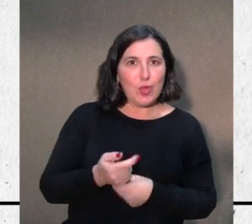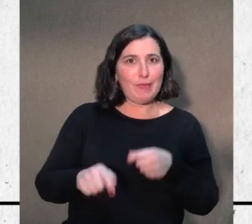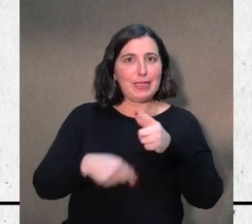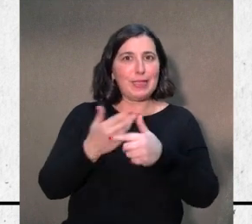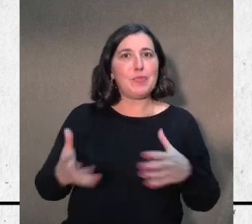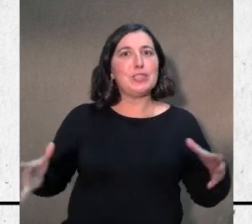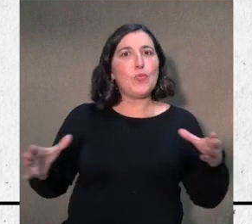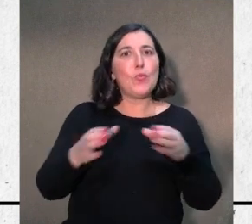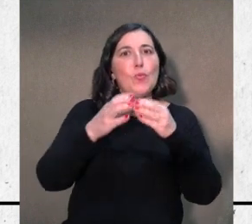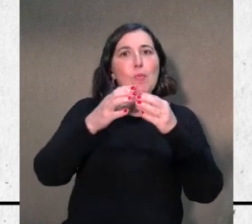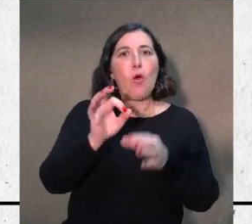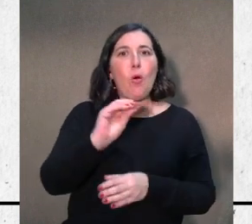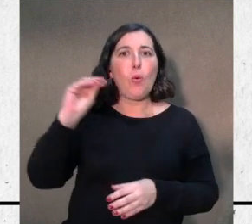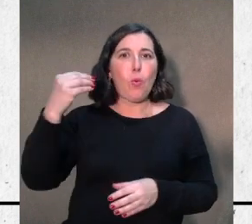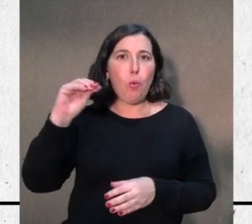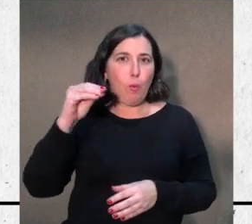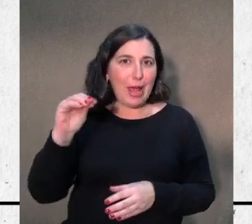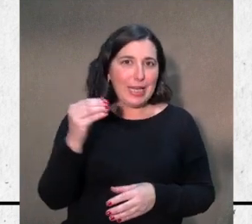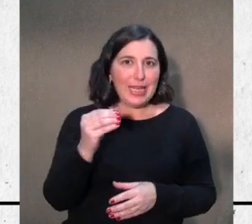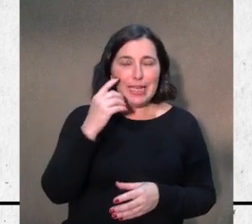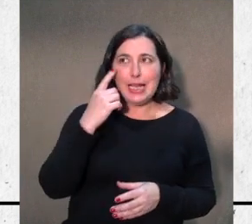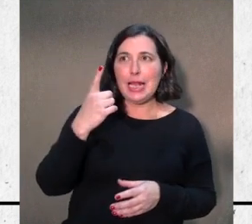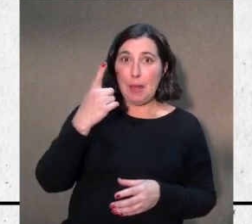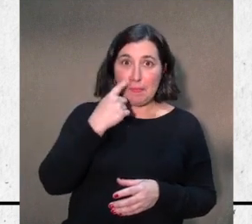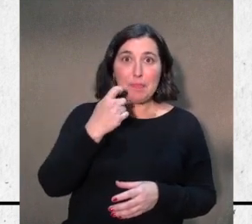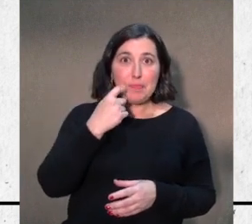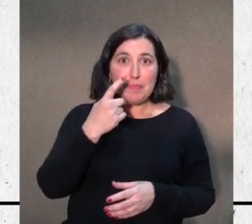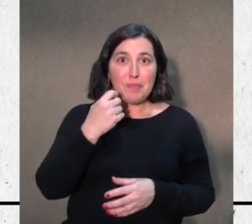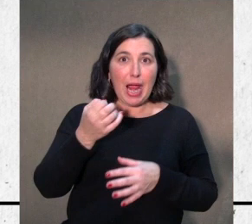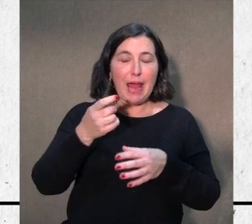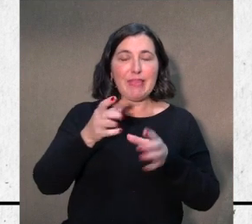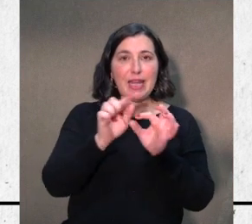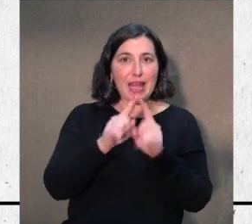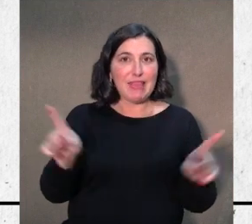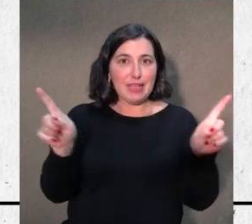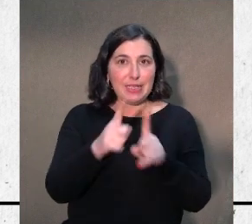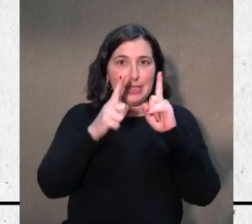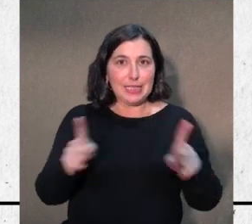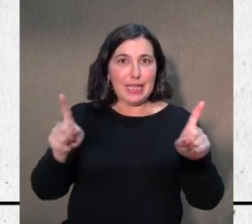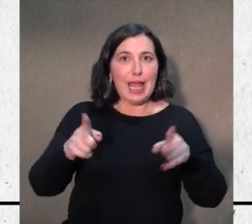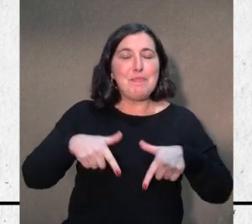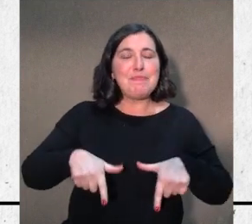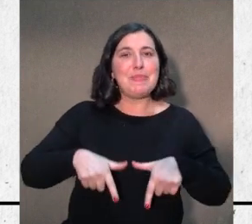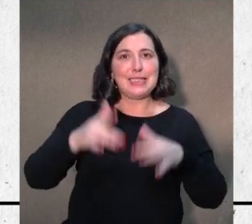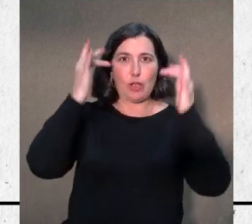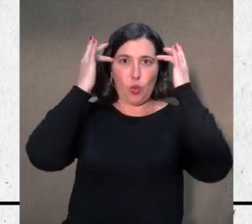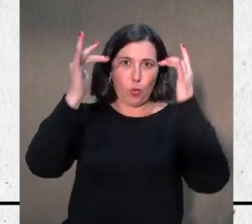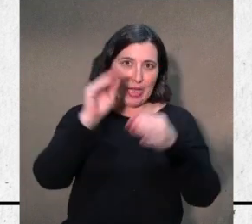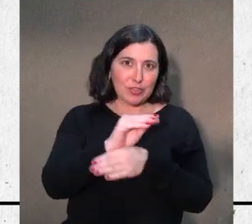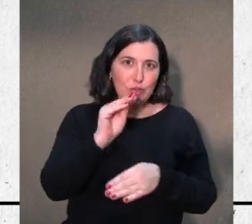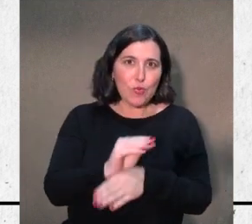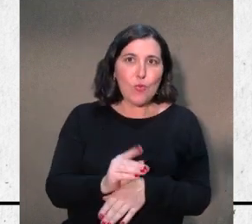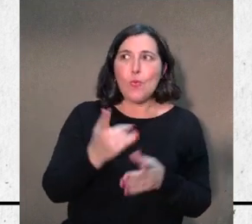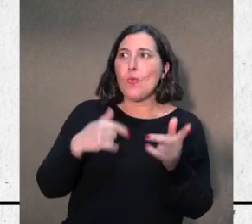del Ministerio de Educación y Cultura, ¿no? Y ahí, bueno, la relación con otros compañeros, como saben las chicas jóvenes aquí, que es tan importante